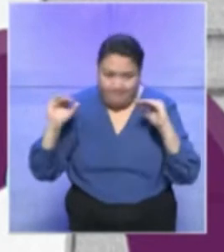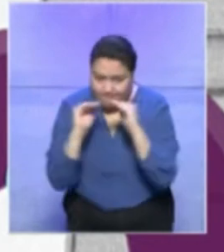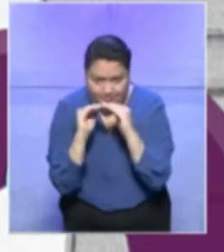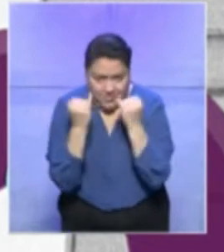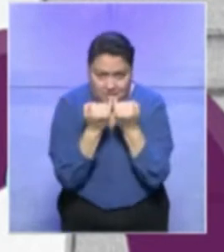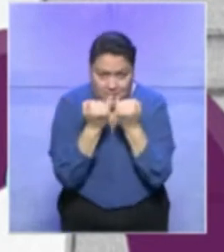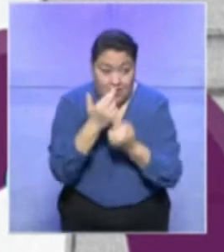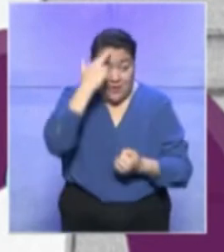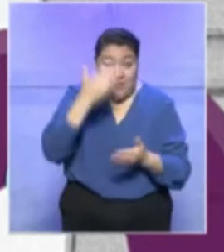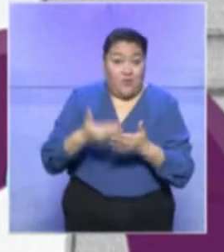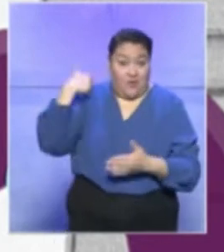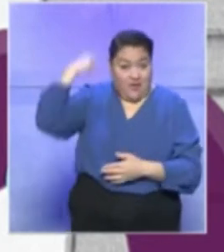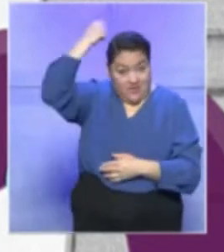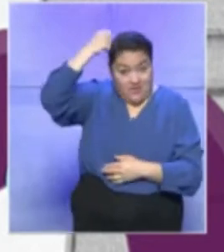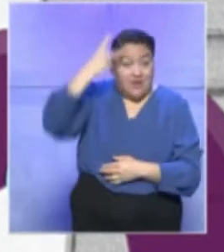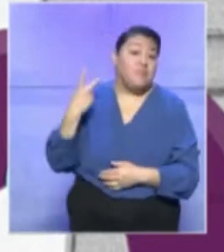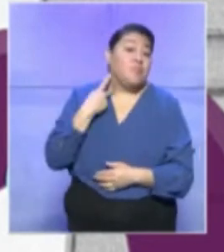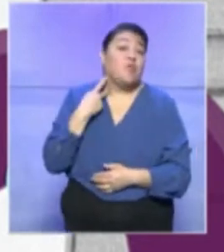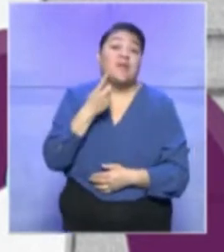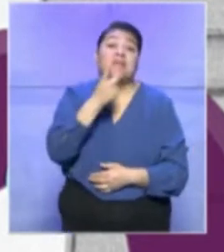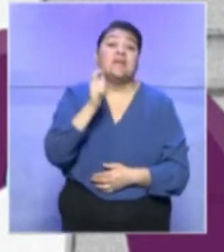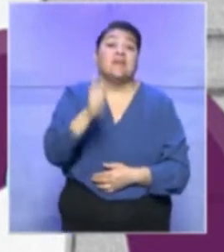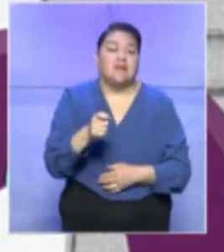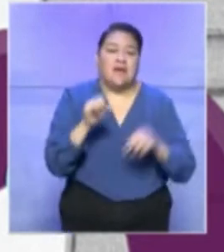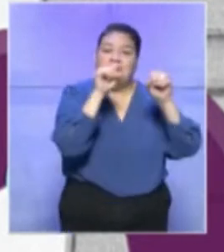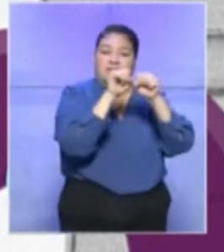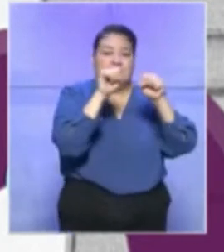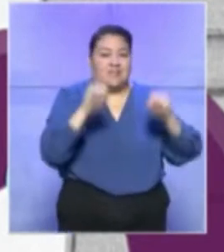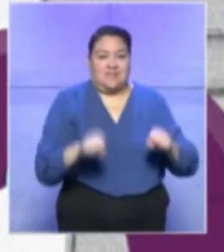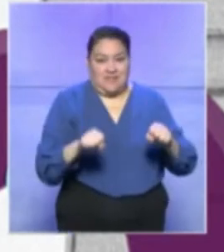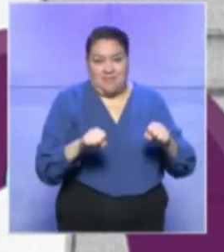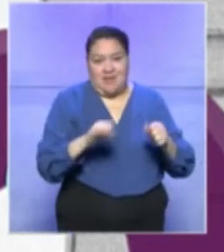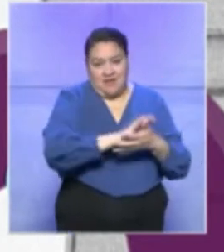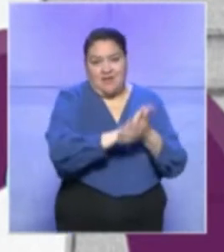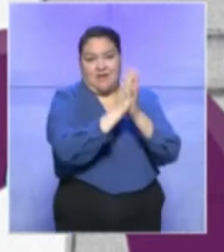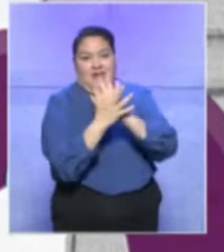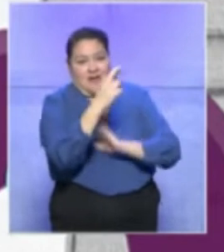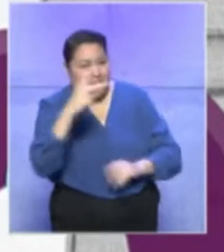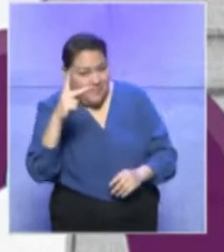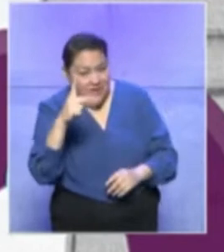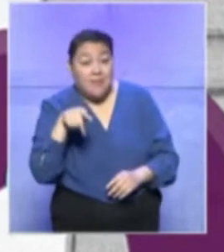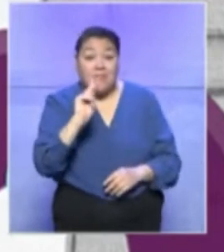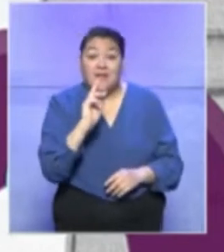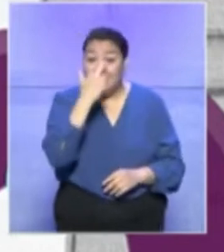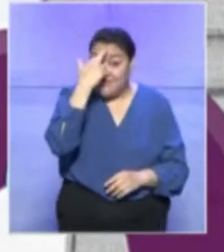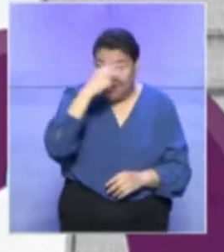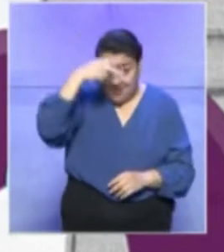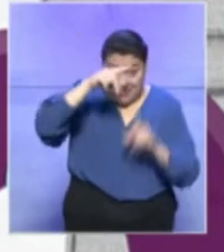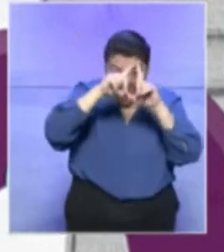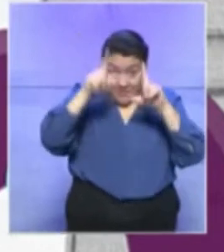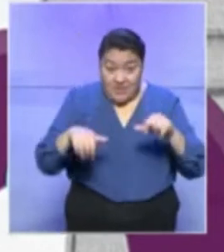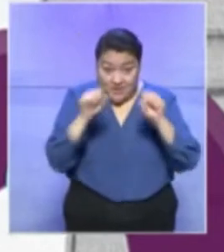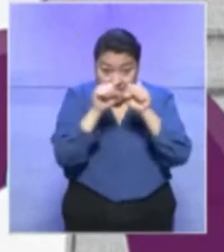doctrina de la teoría política se le conoce como un sistema de representación proporcional pura. No obstante, la configuración del sistema